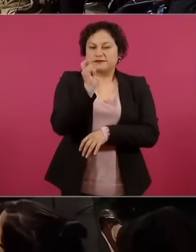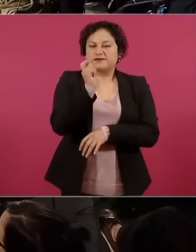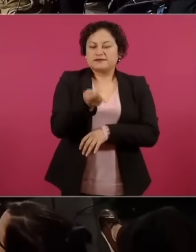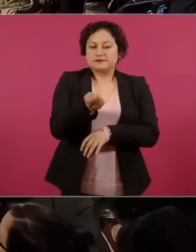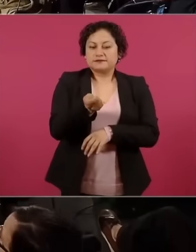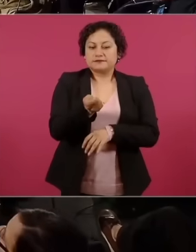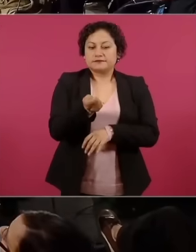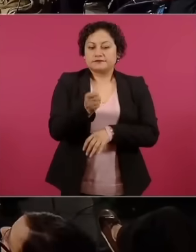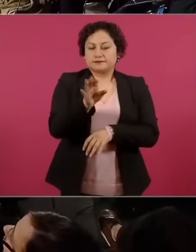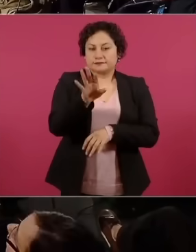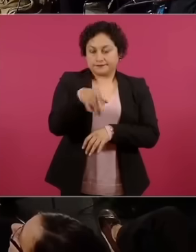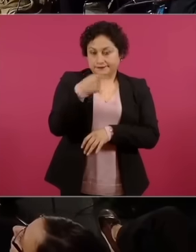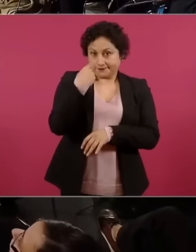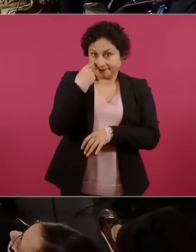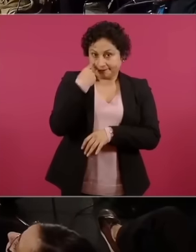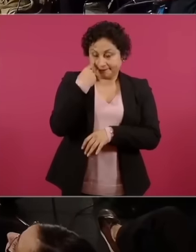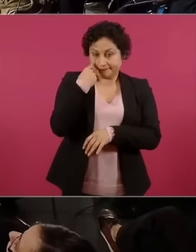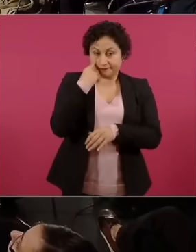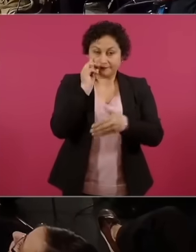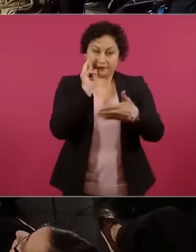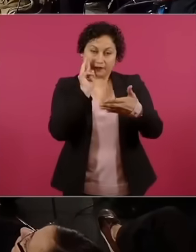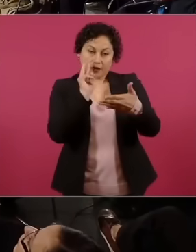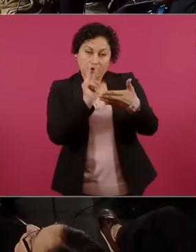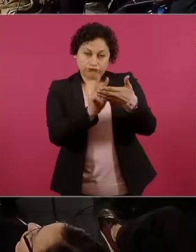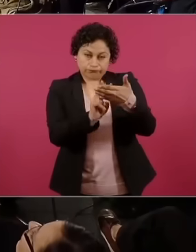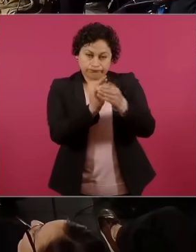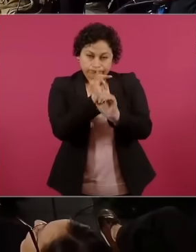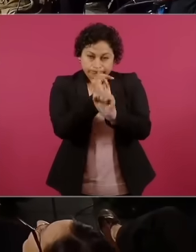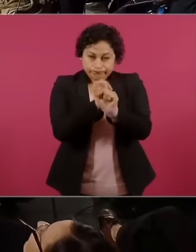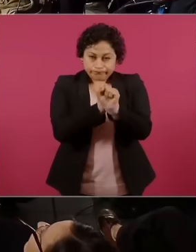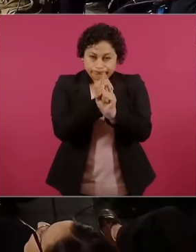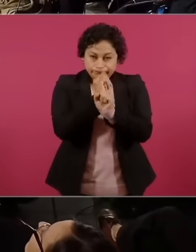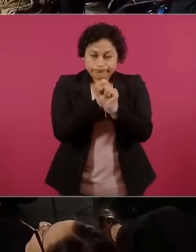es importante ver cómo,